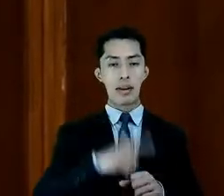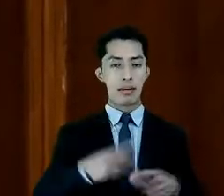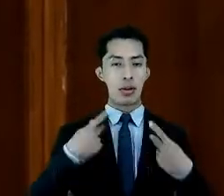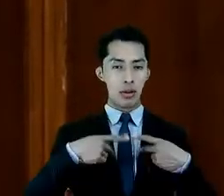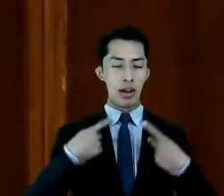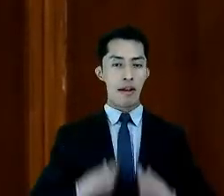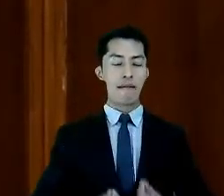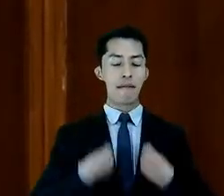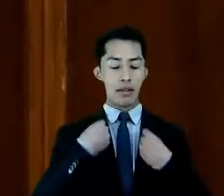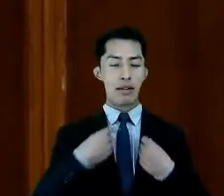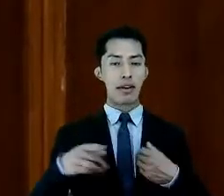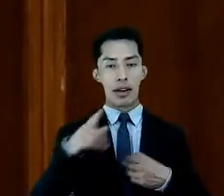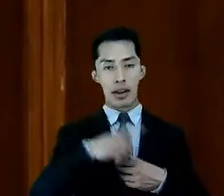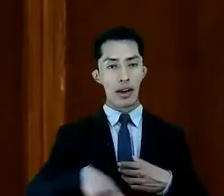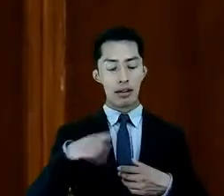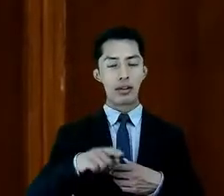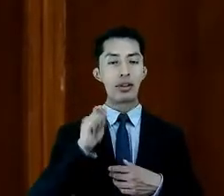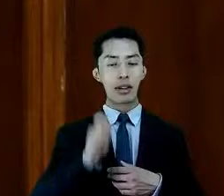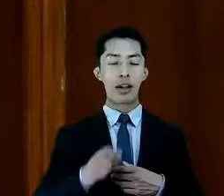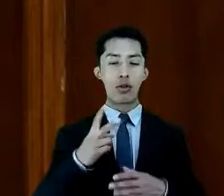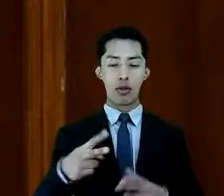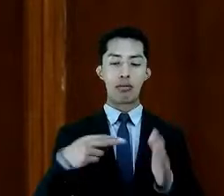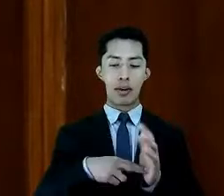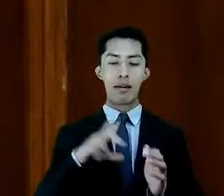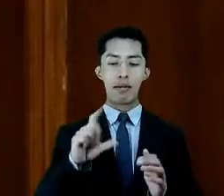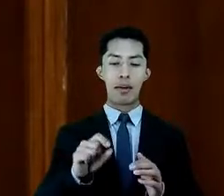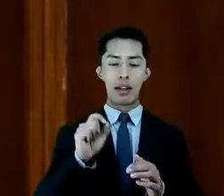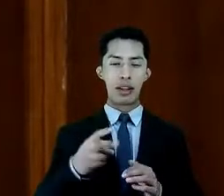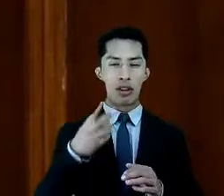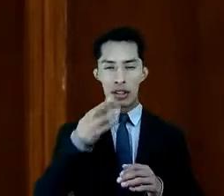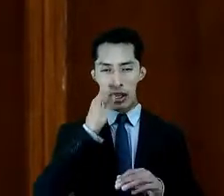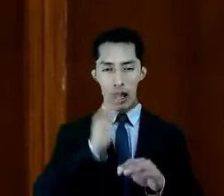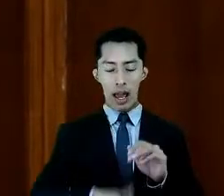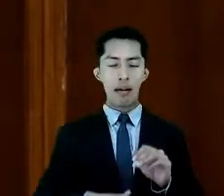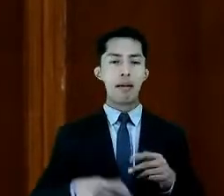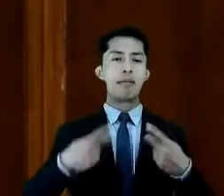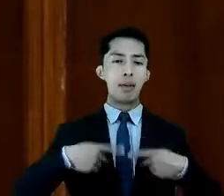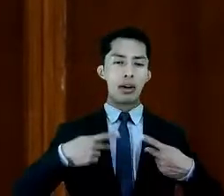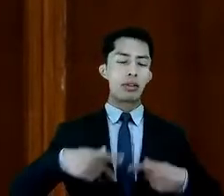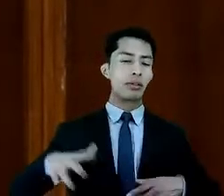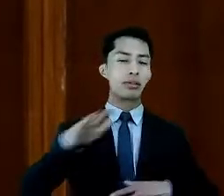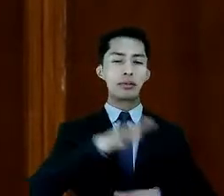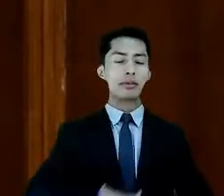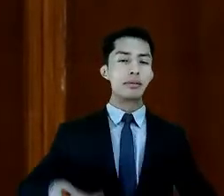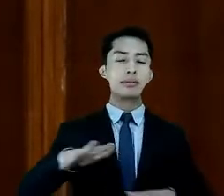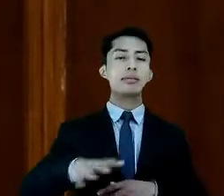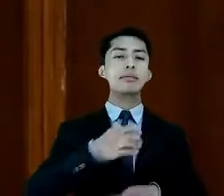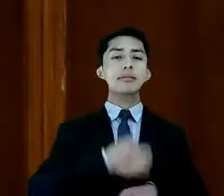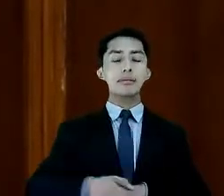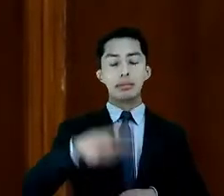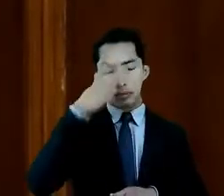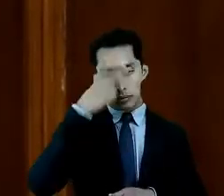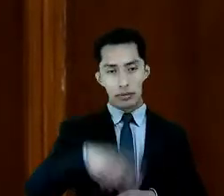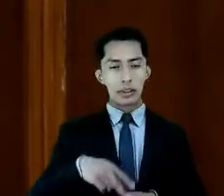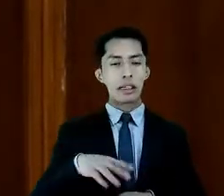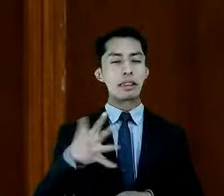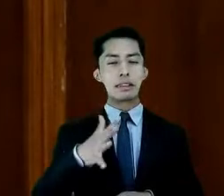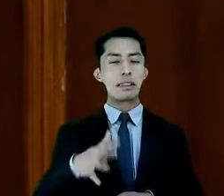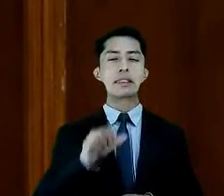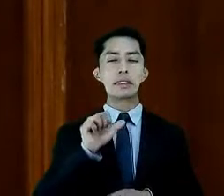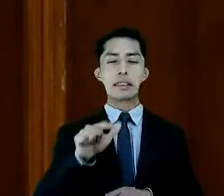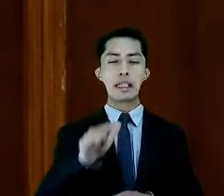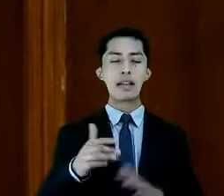Población, al final del 2022, la población en nuestro estado alcanzará poco más de